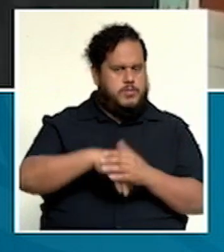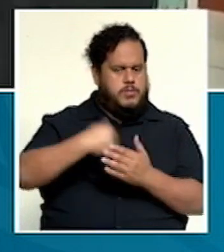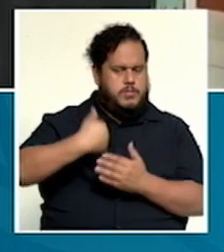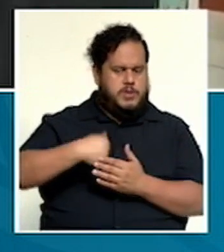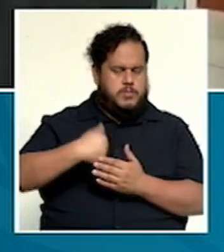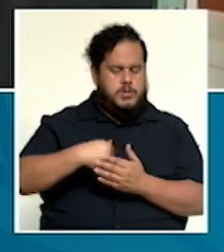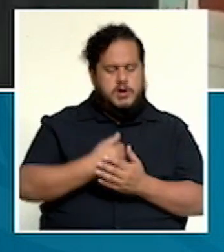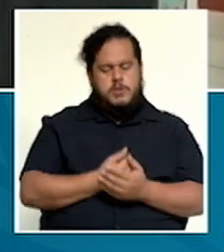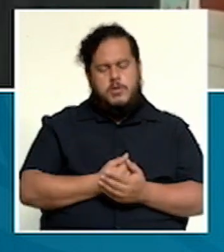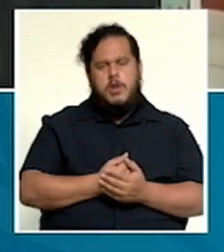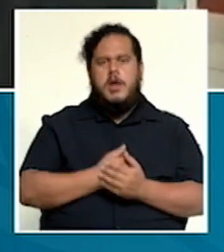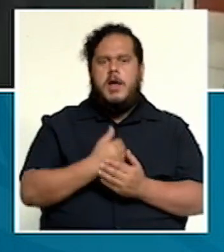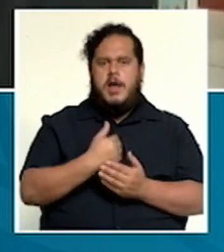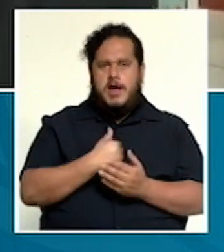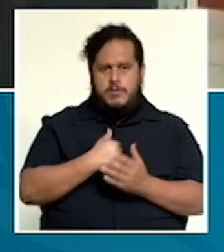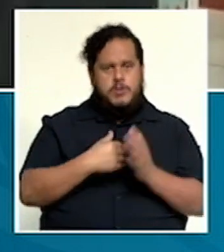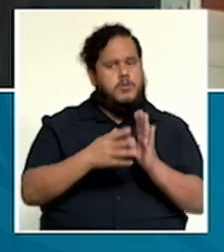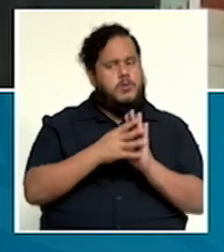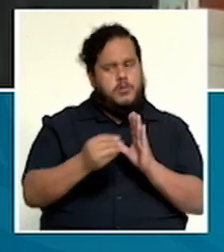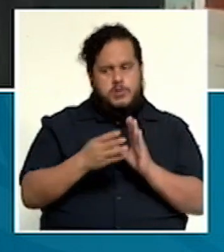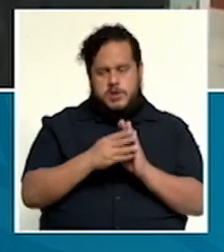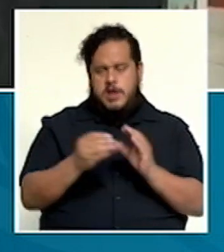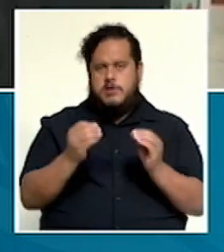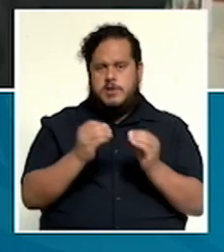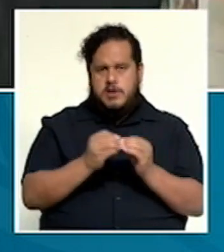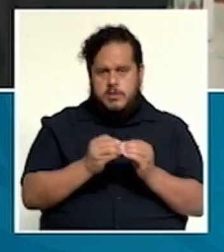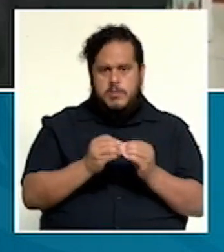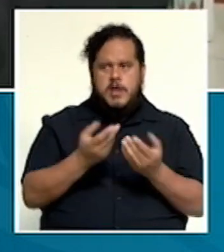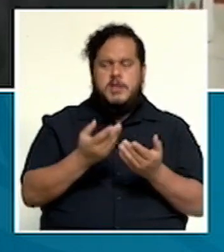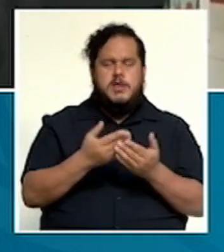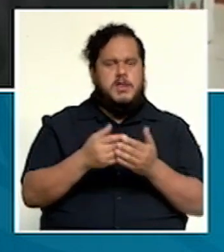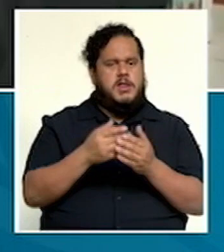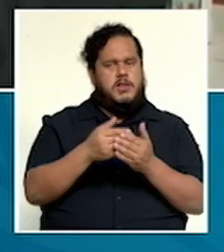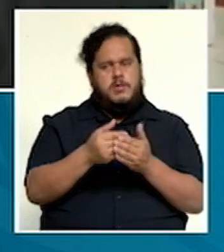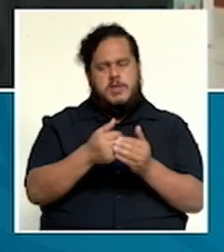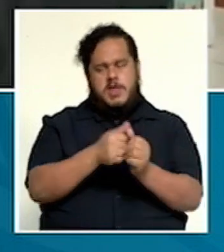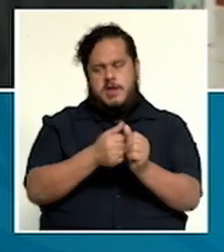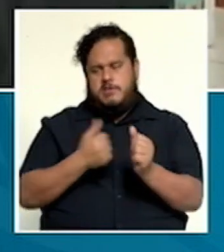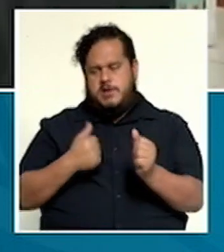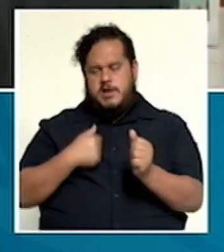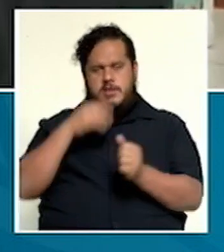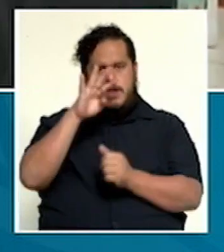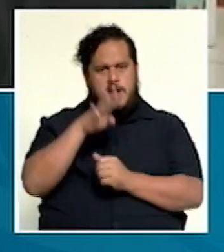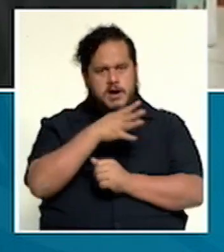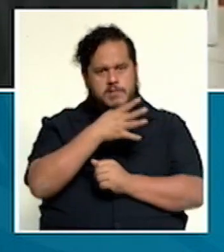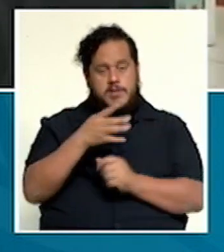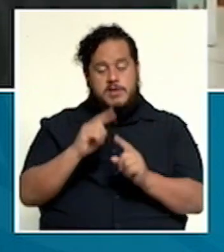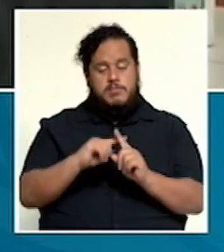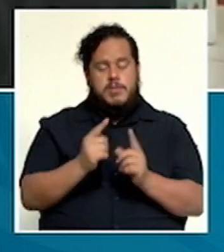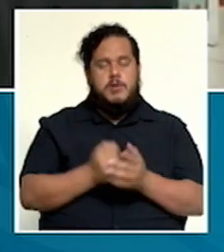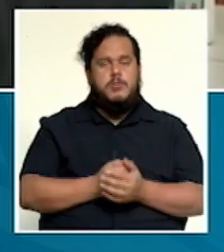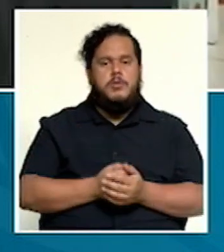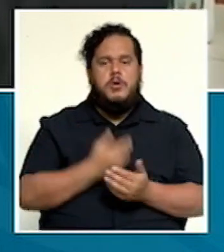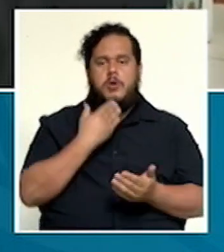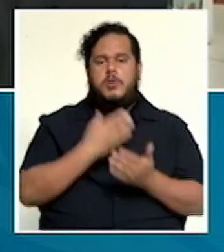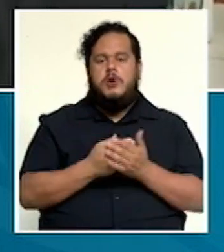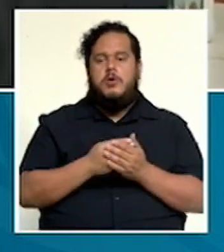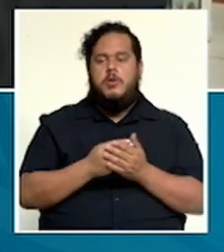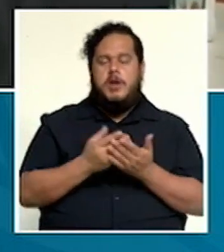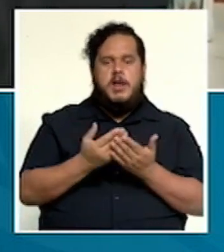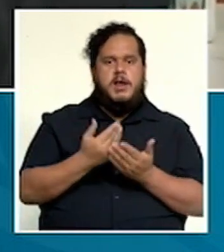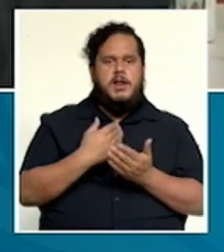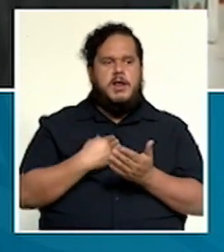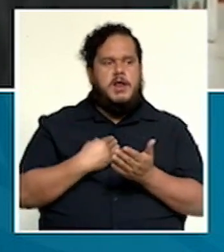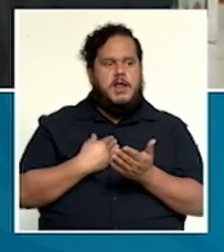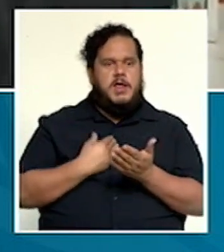habido contagios y demás, y se ha tenido que retrasar fechas, pero el poner los